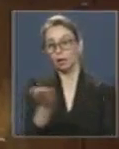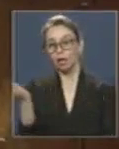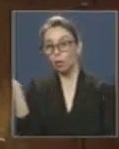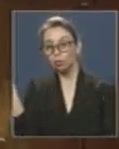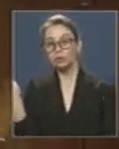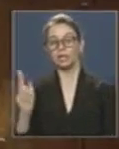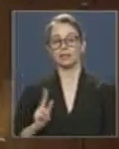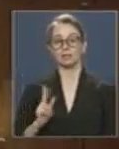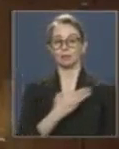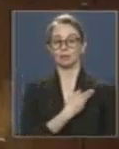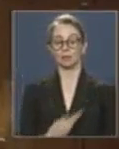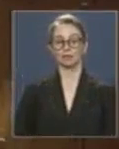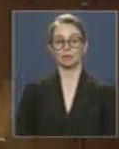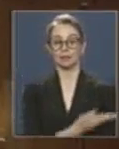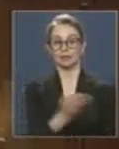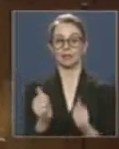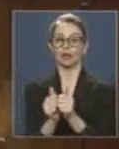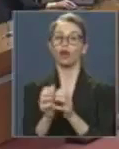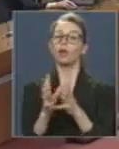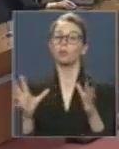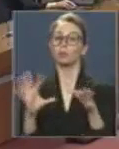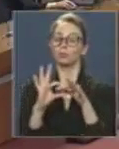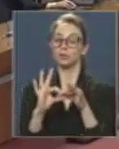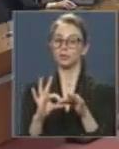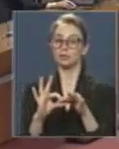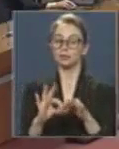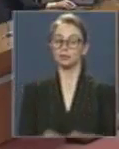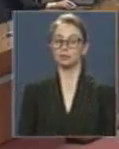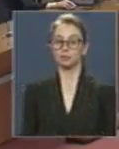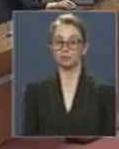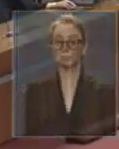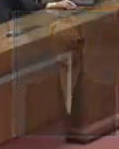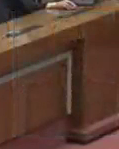señor presidente, estimados colegas. Muchas gracias.